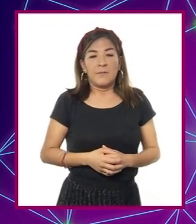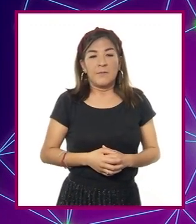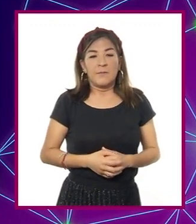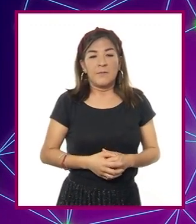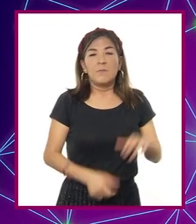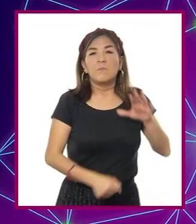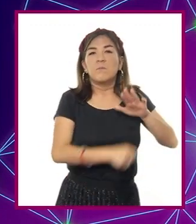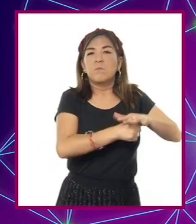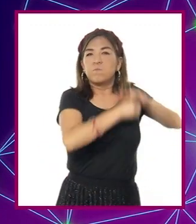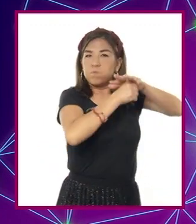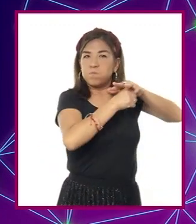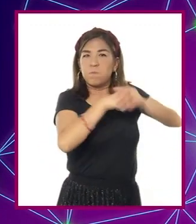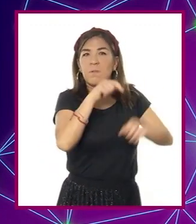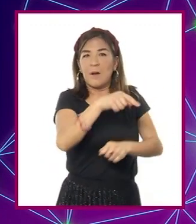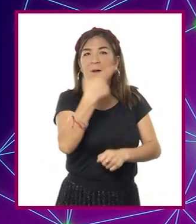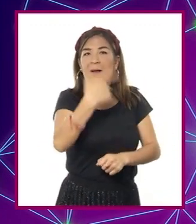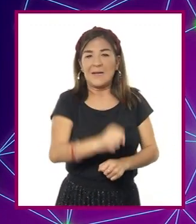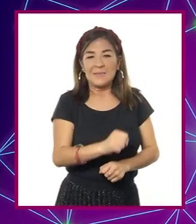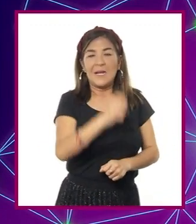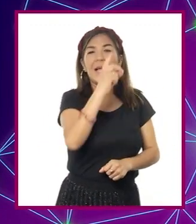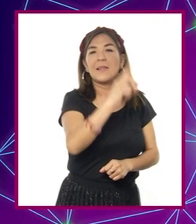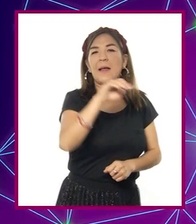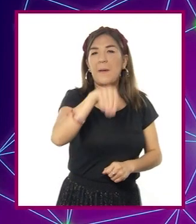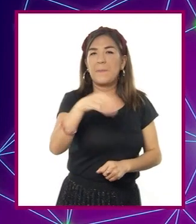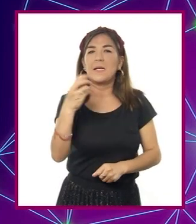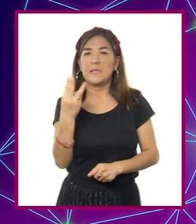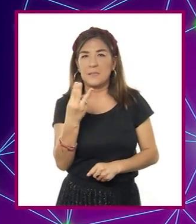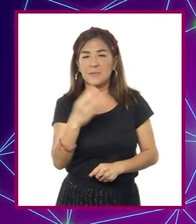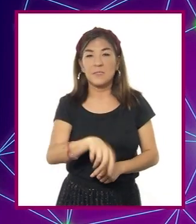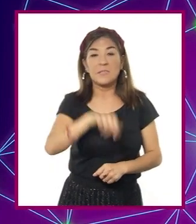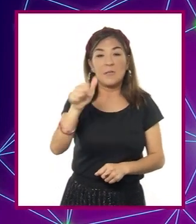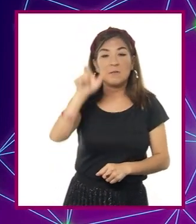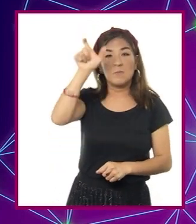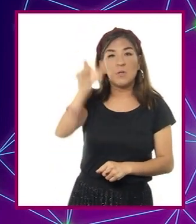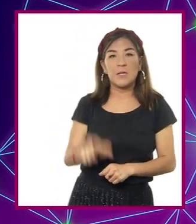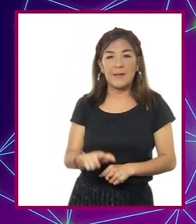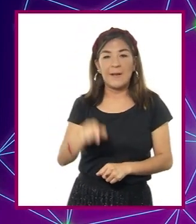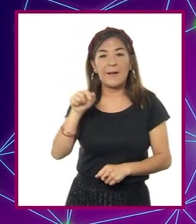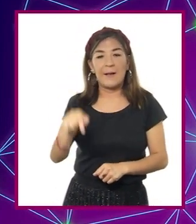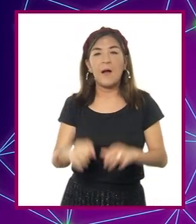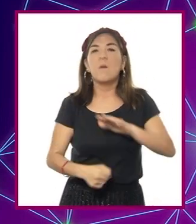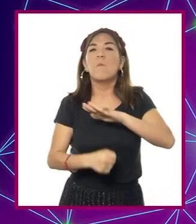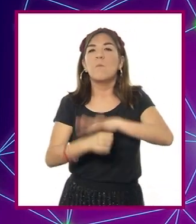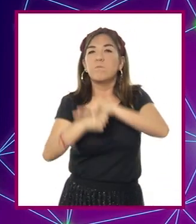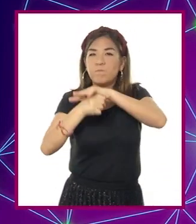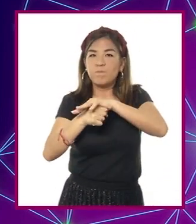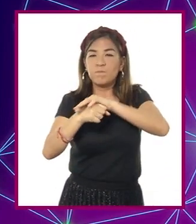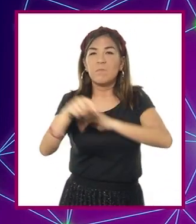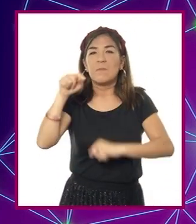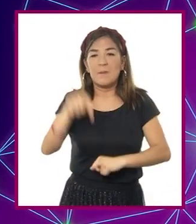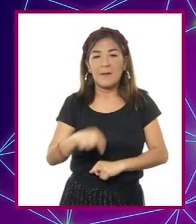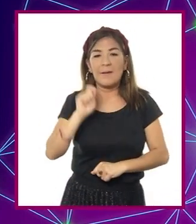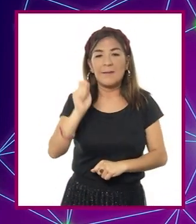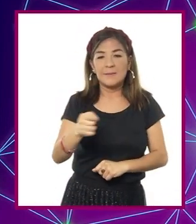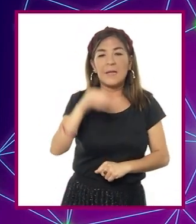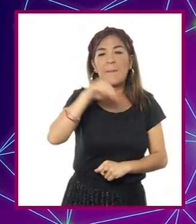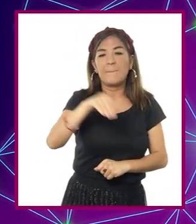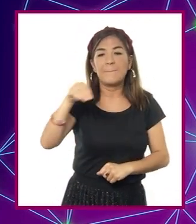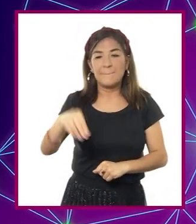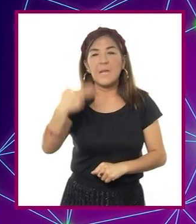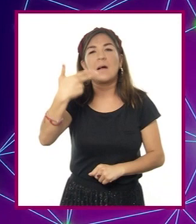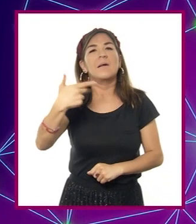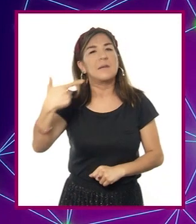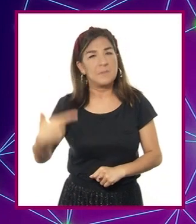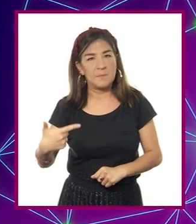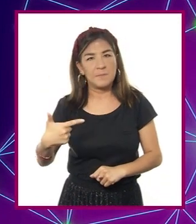cúbicos, mientras que en la segunda columna se indica la presión correspondiente en milímetros